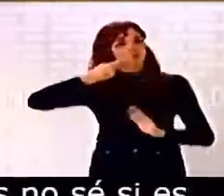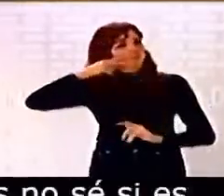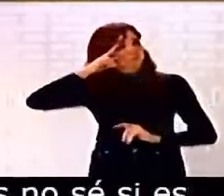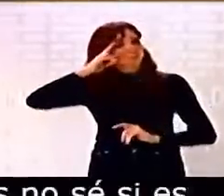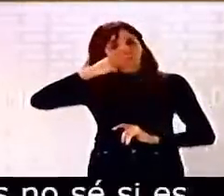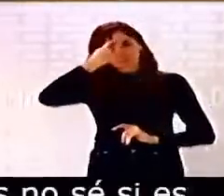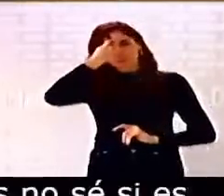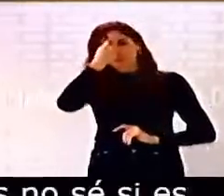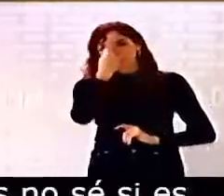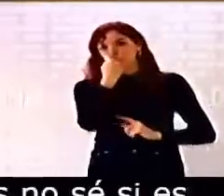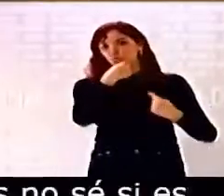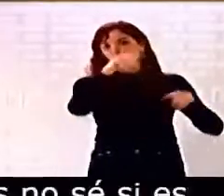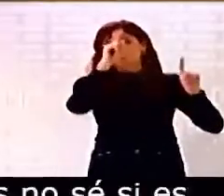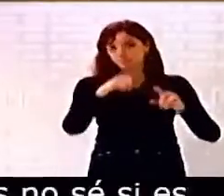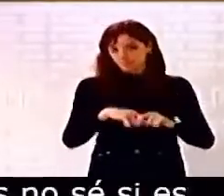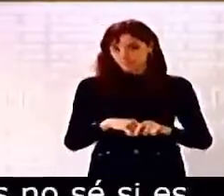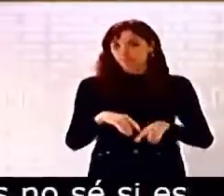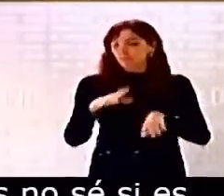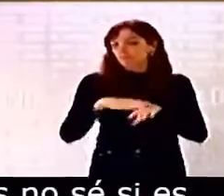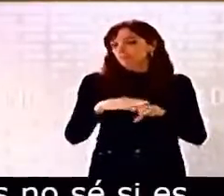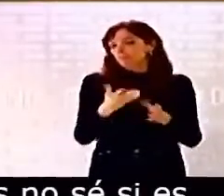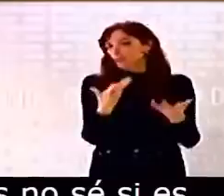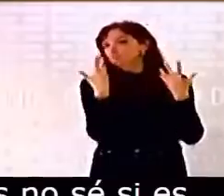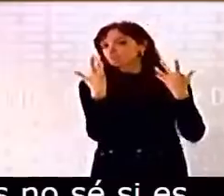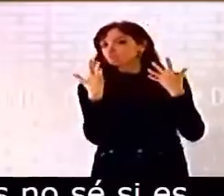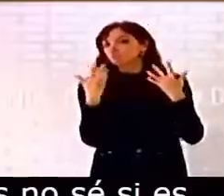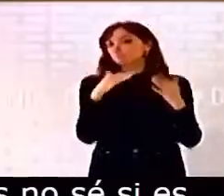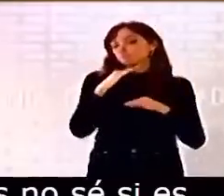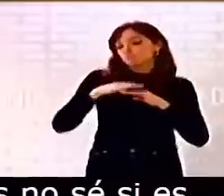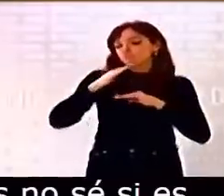criterios para podernos aconsejar en el